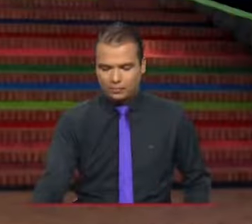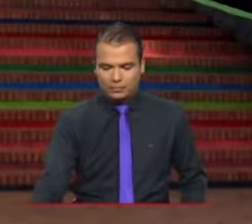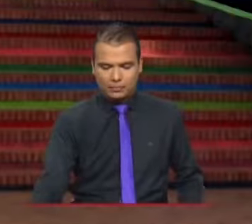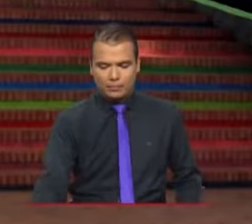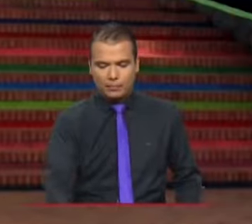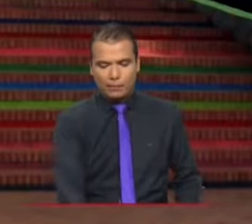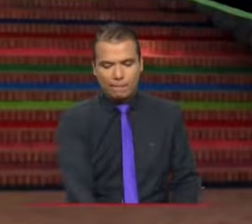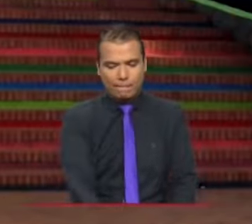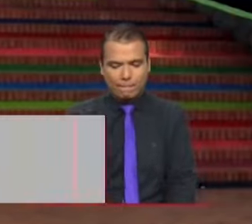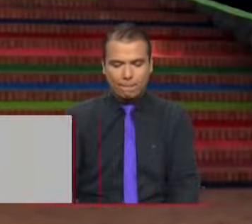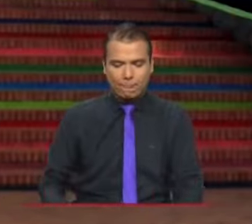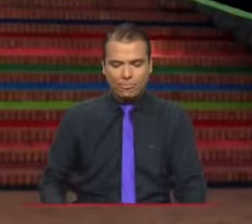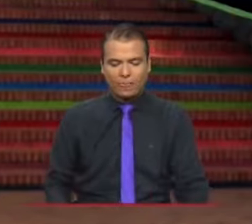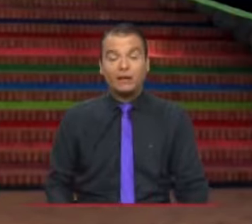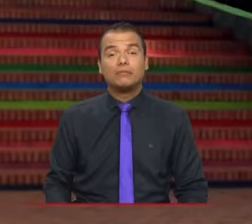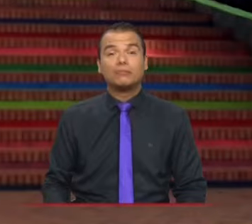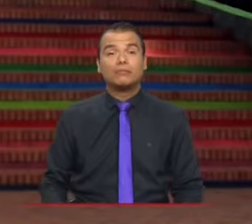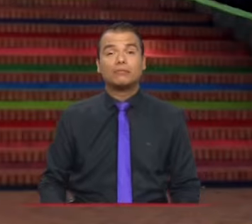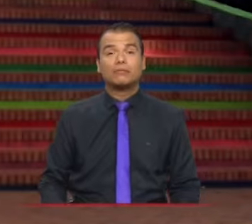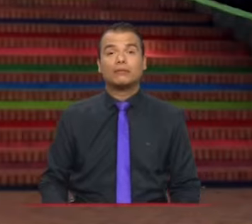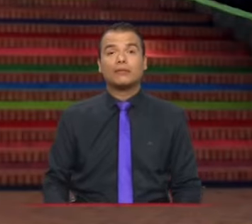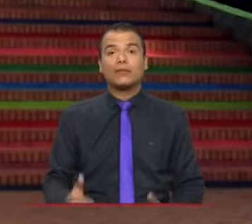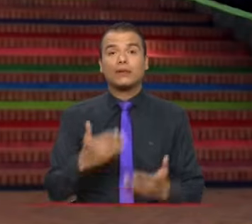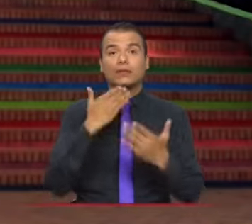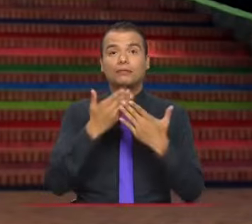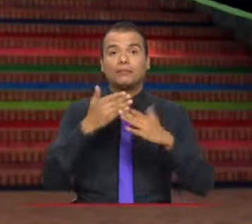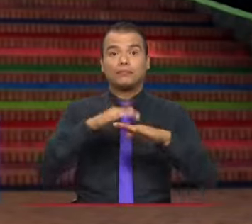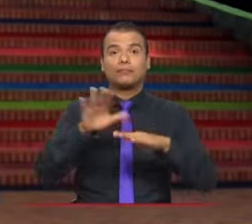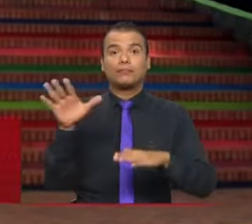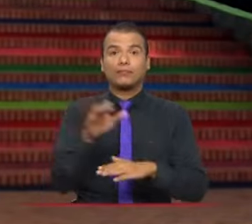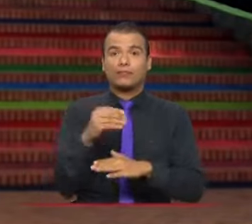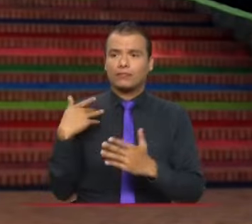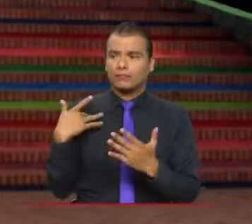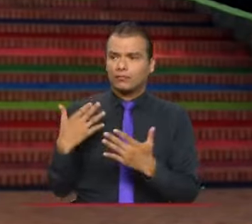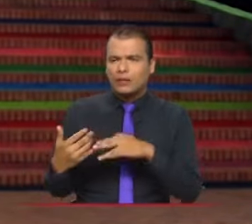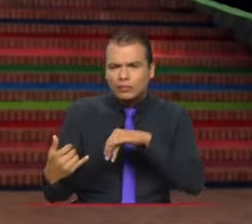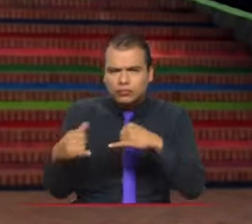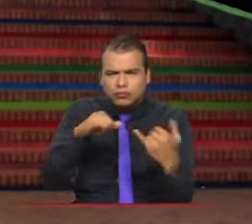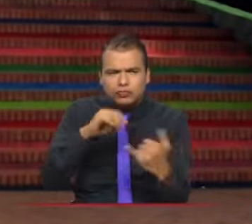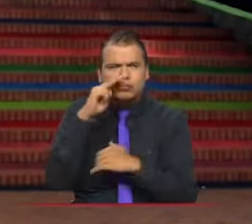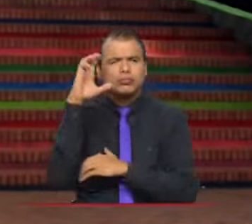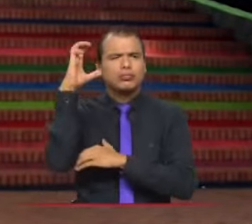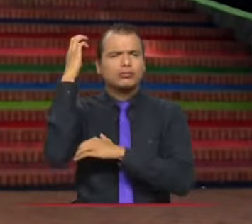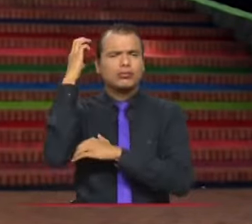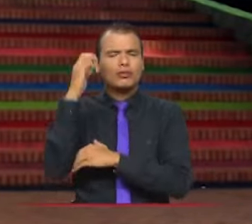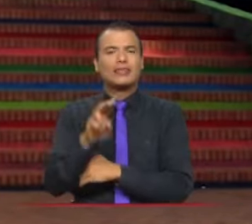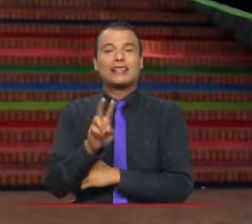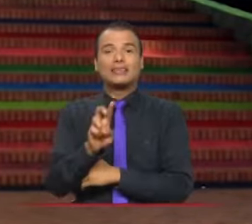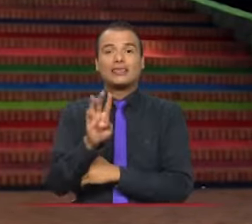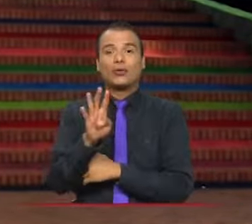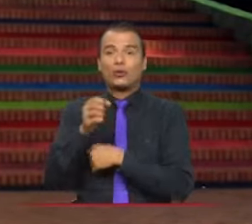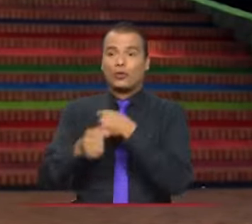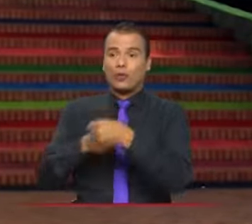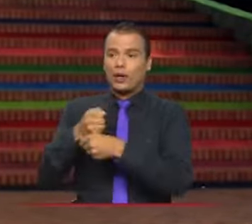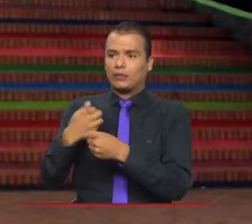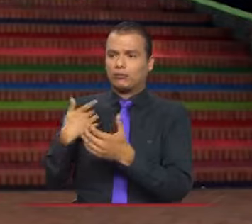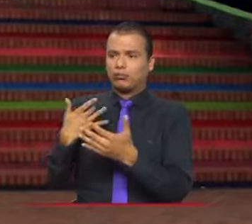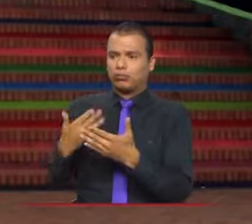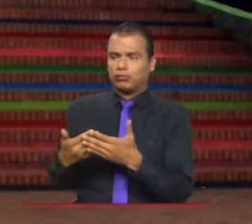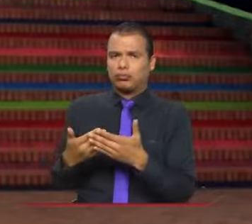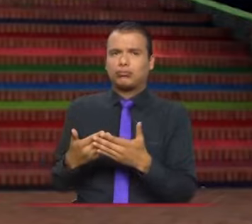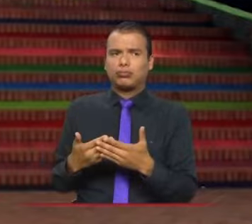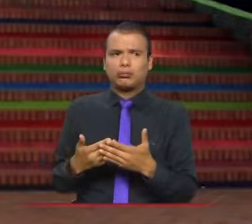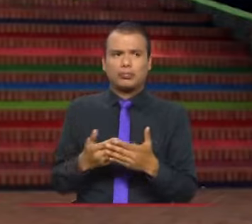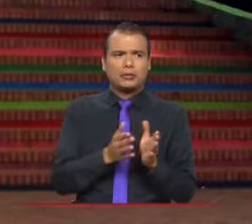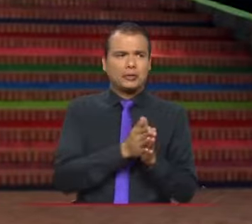Hola, saludo, muy buenas tardes. Y a lo largo de esos 74 años de historia en la Vuelta a Colombia en bicicleta, han quedado más de